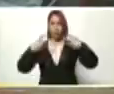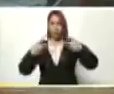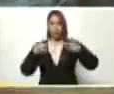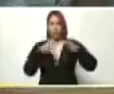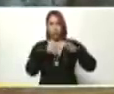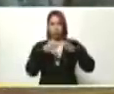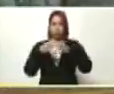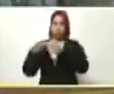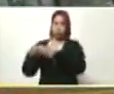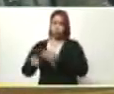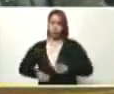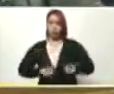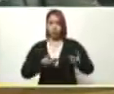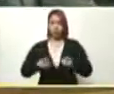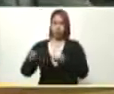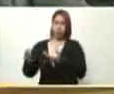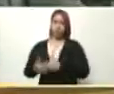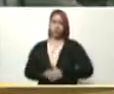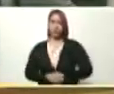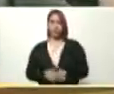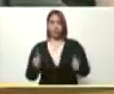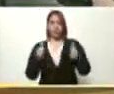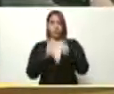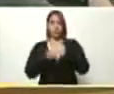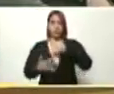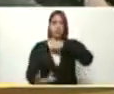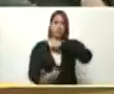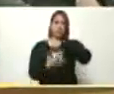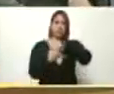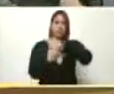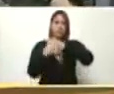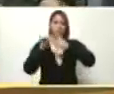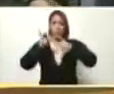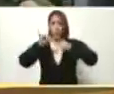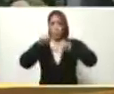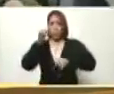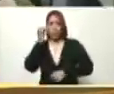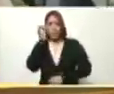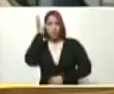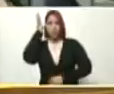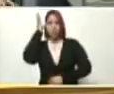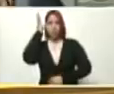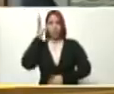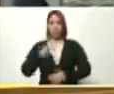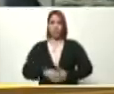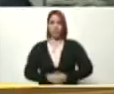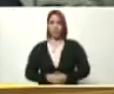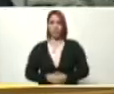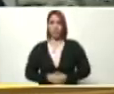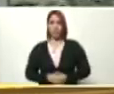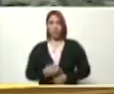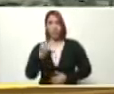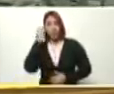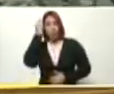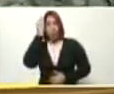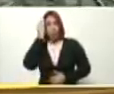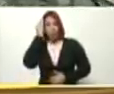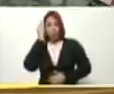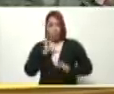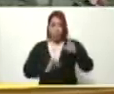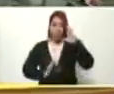equipamiento, con tecnología, con ingeniería, con